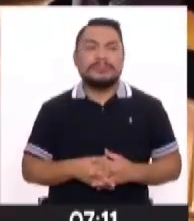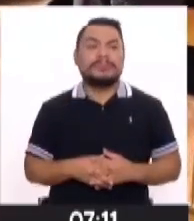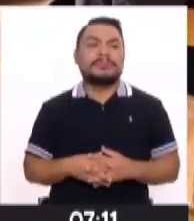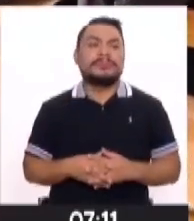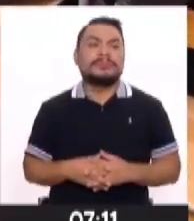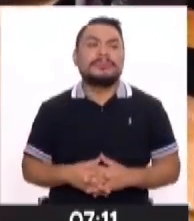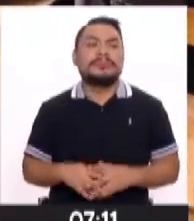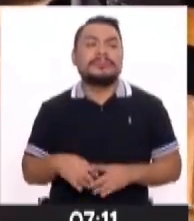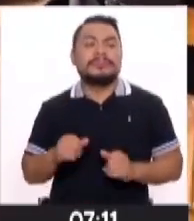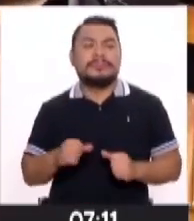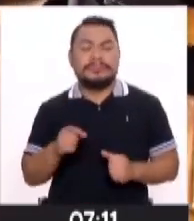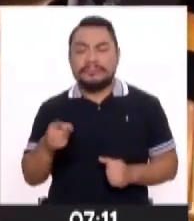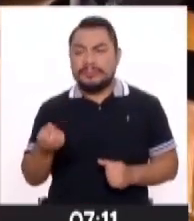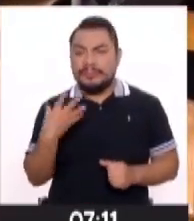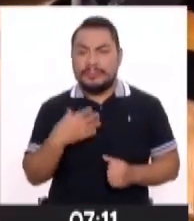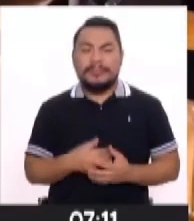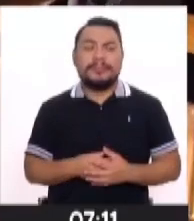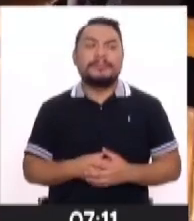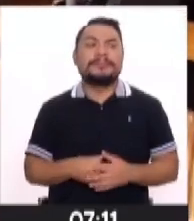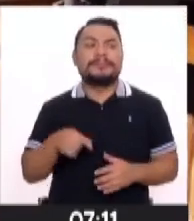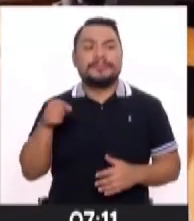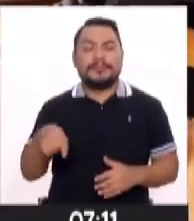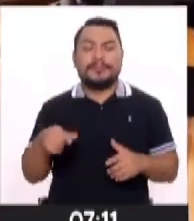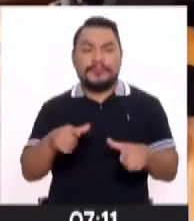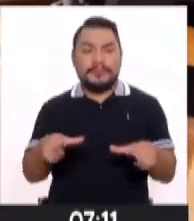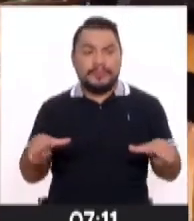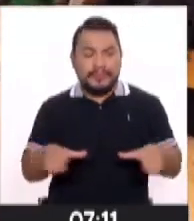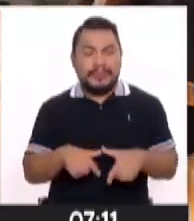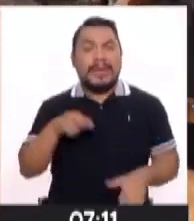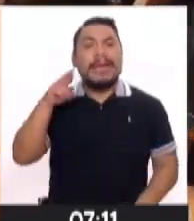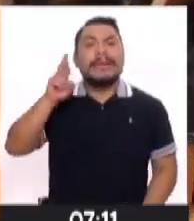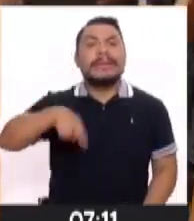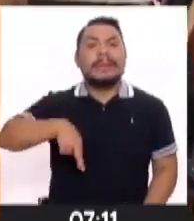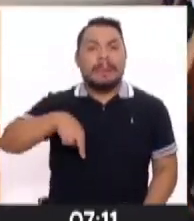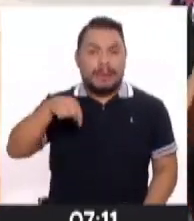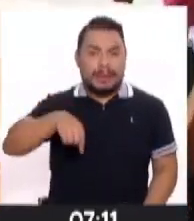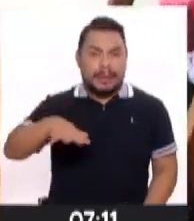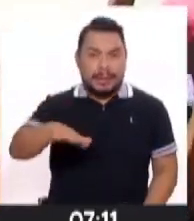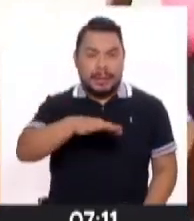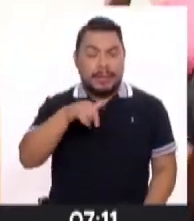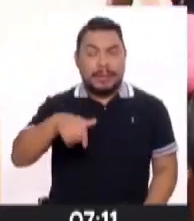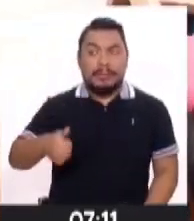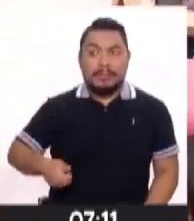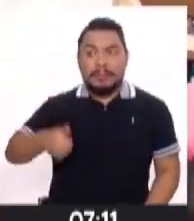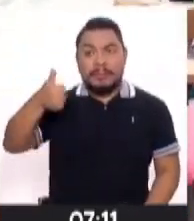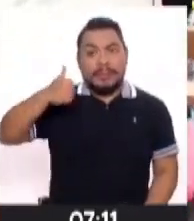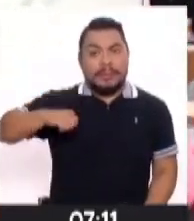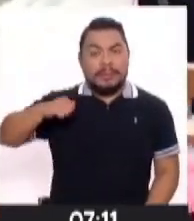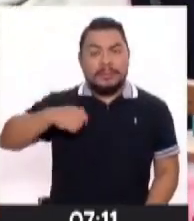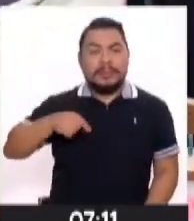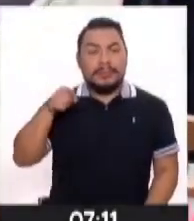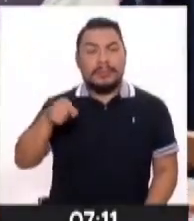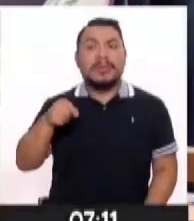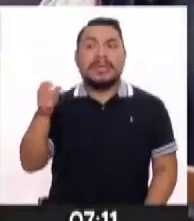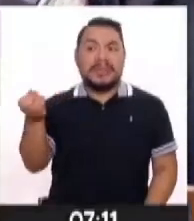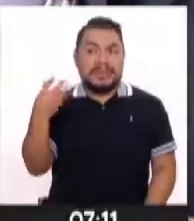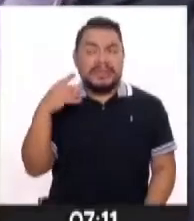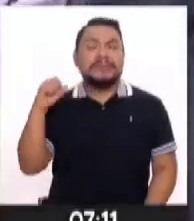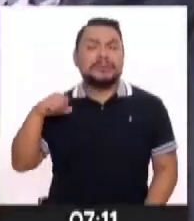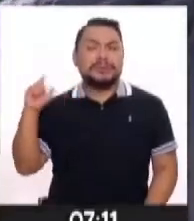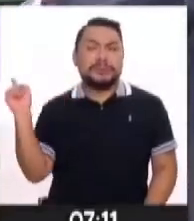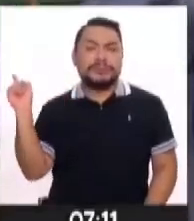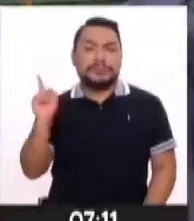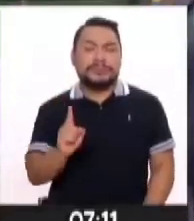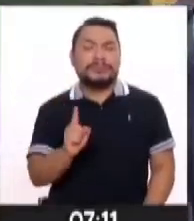Así es, eso es lo que señalan. Este es el distrito del Rímac y en este caso la primera autoridad ha venido pues acá,